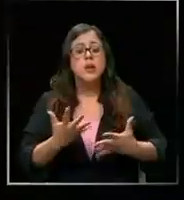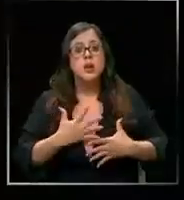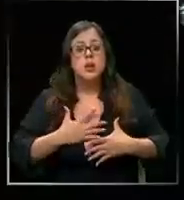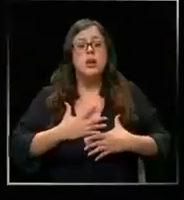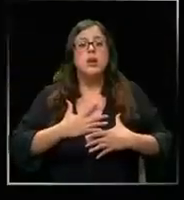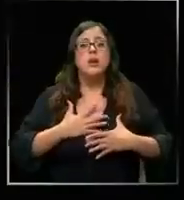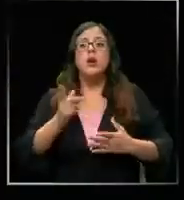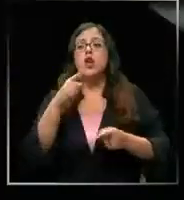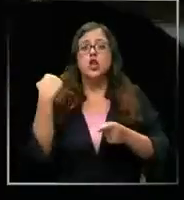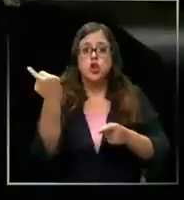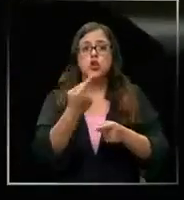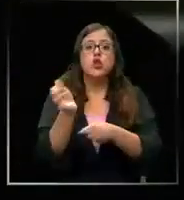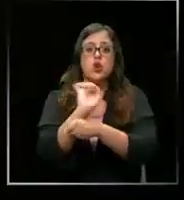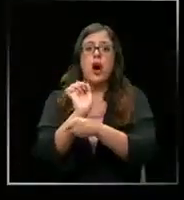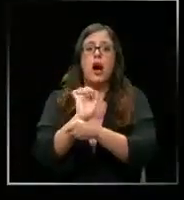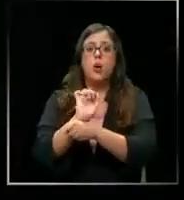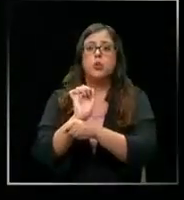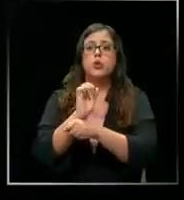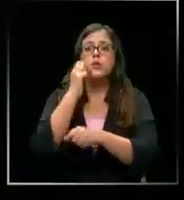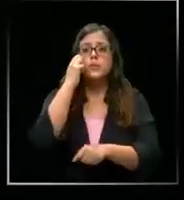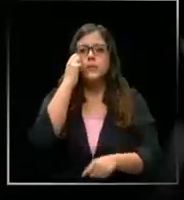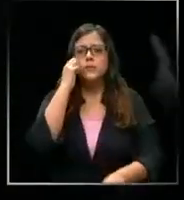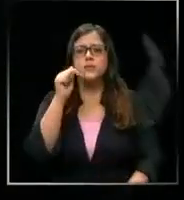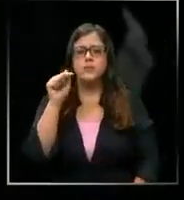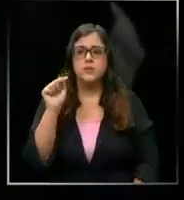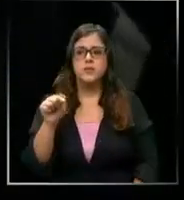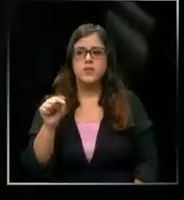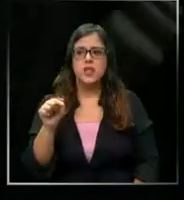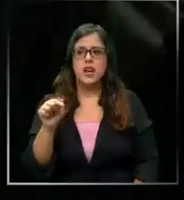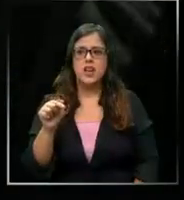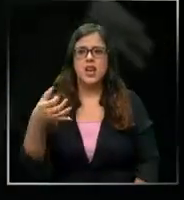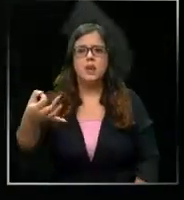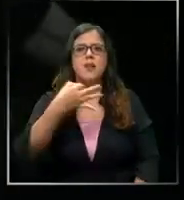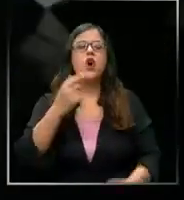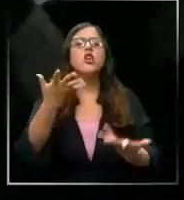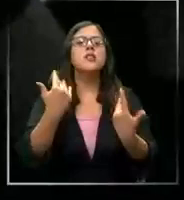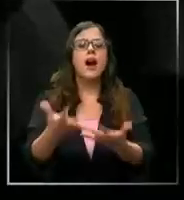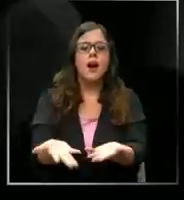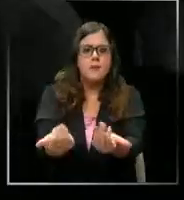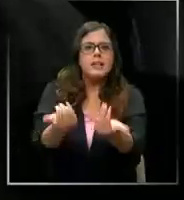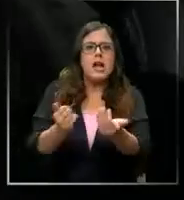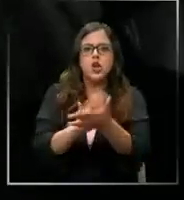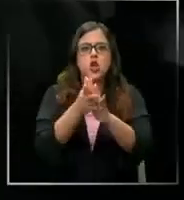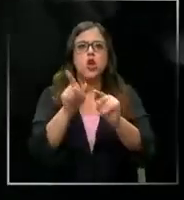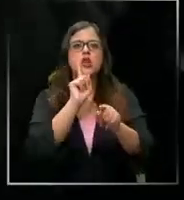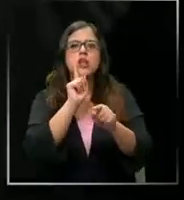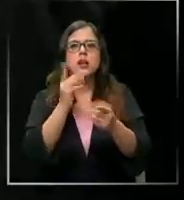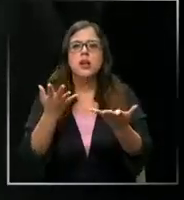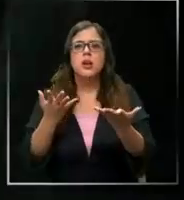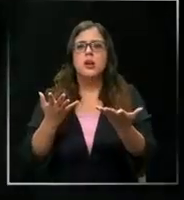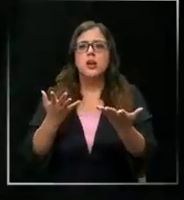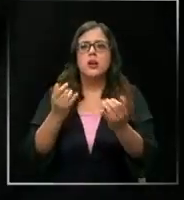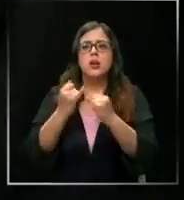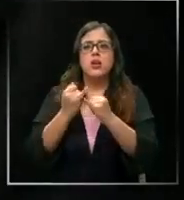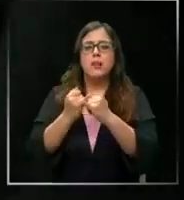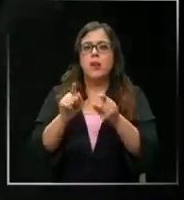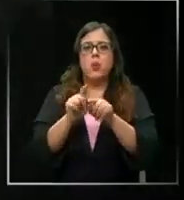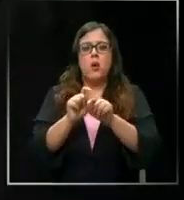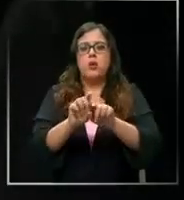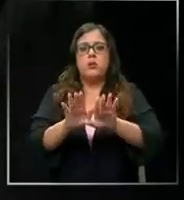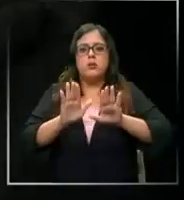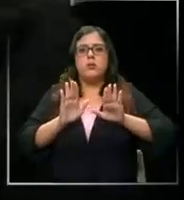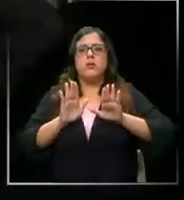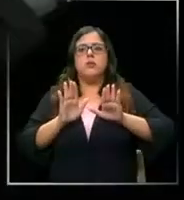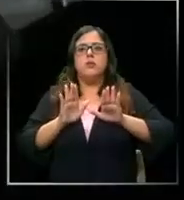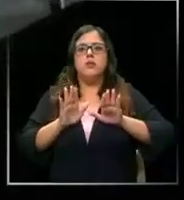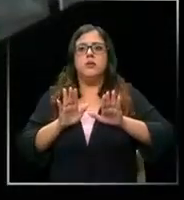lo llevamos en nuestro auto. Dijeron, hey, flaco, párate ahí, pásame todas las cosas que tenés. Puta, entre un par de amigos nos echamos hacia atrás, pero la niña,